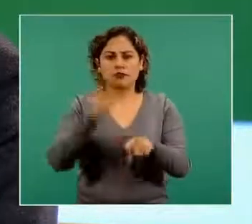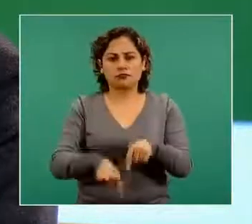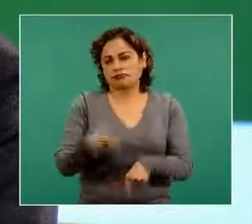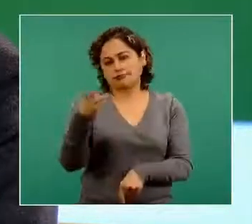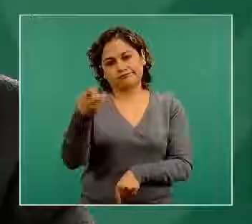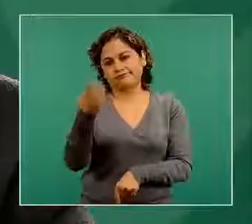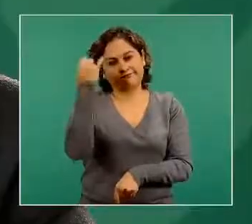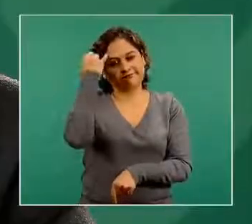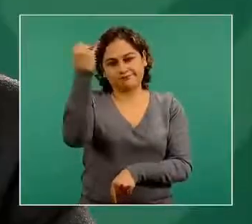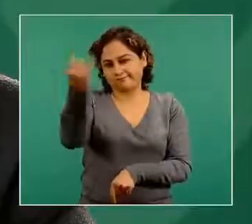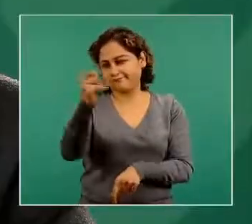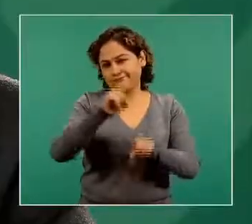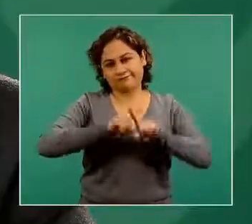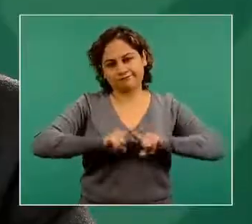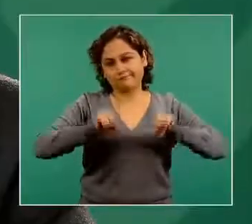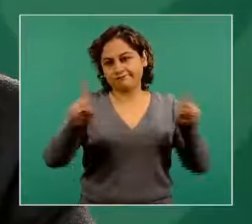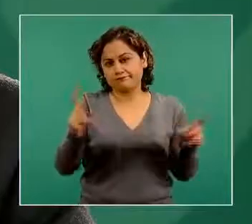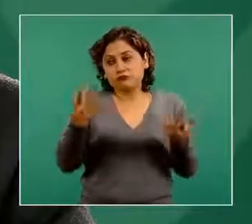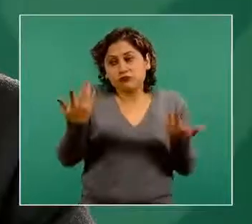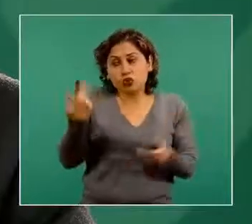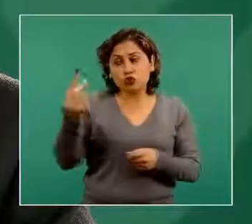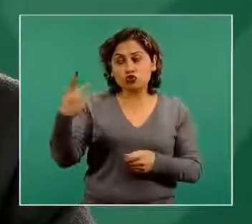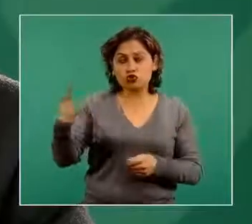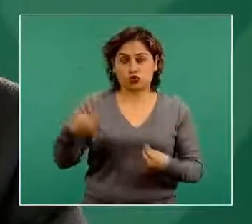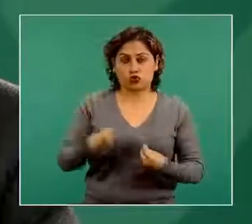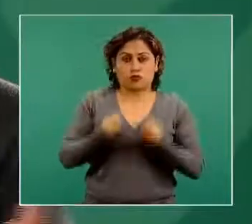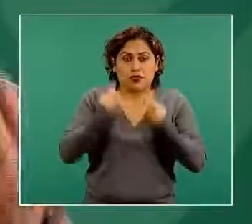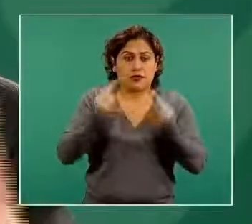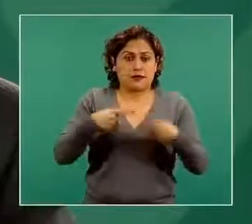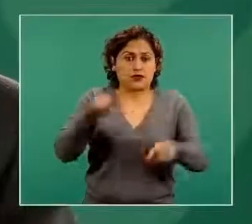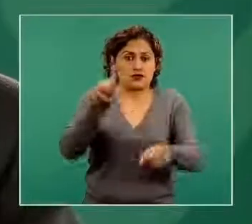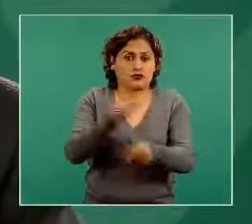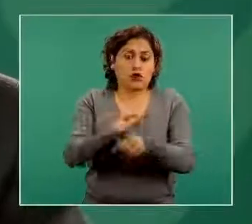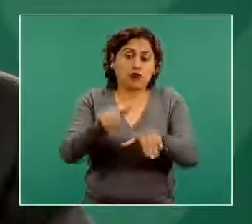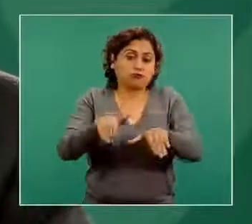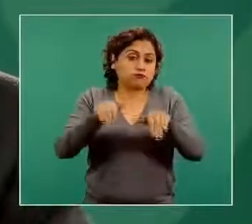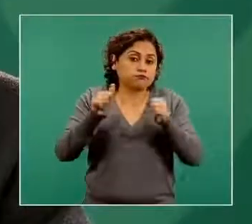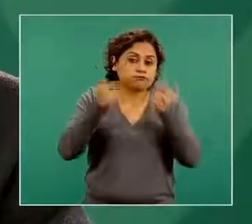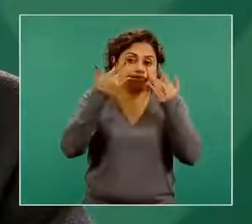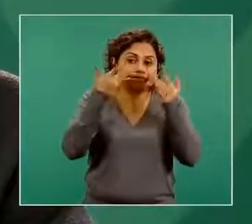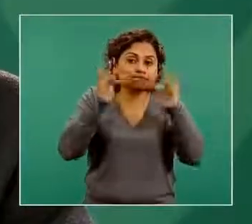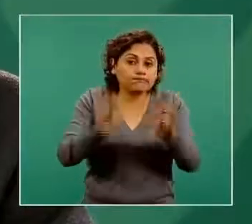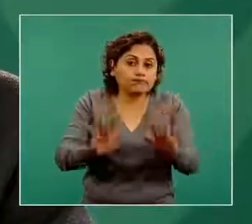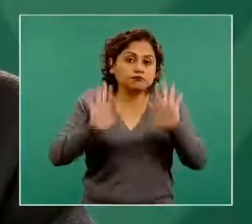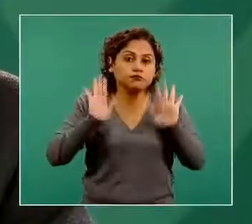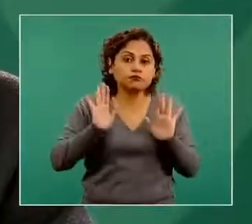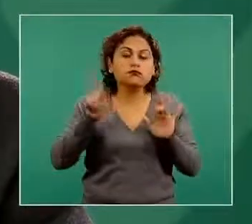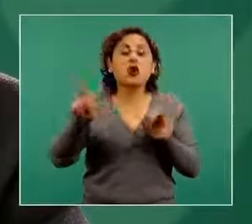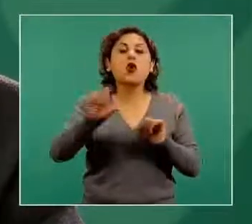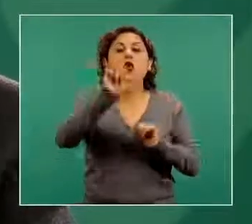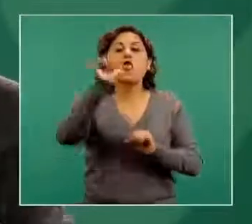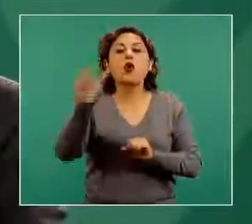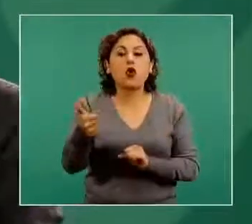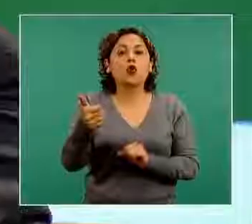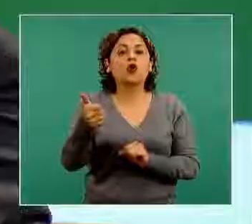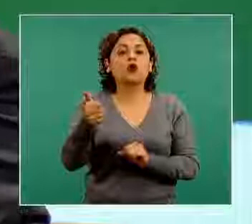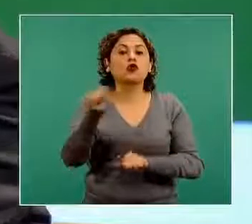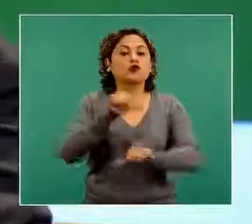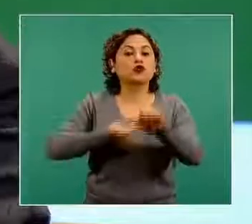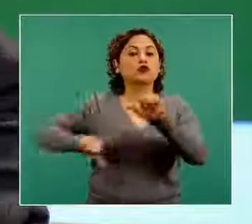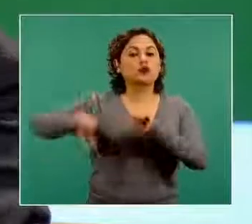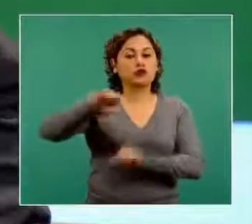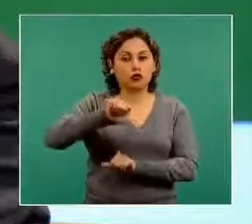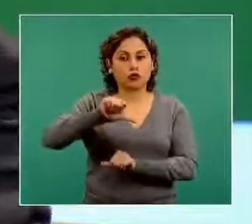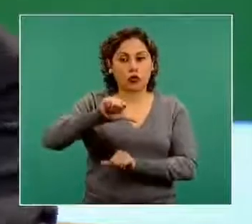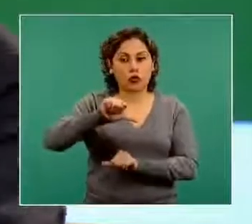por razones personales la doctora tuvo que apartarse en este momento de su encargo. Obviamente quedará al frente de CENCIA de manera inmediata